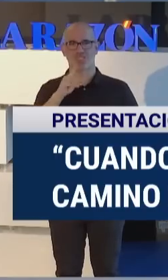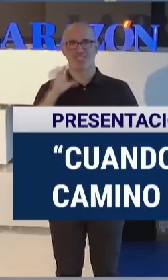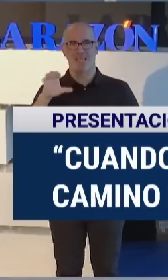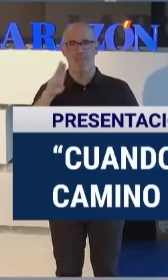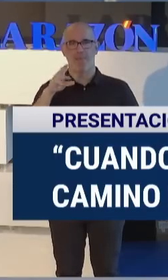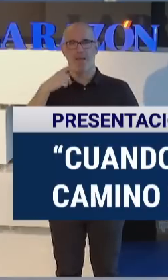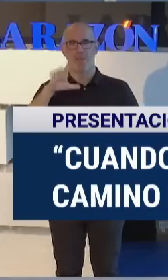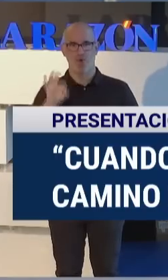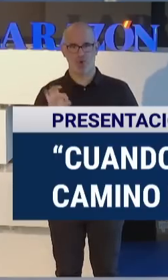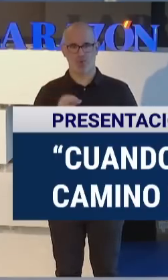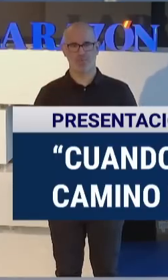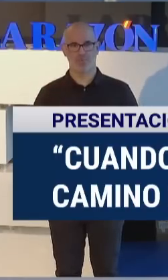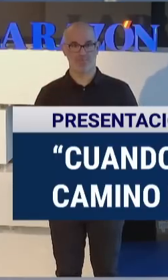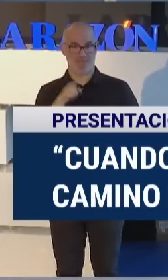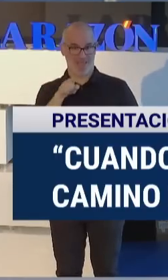y